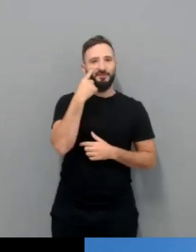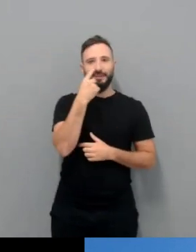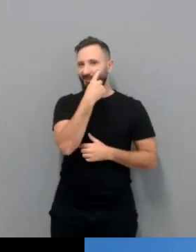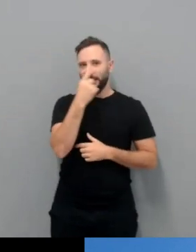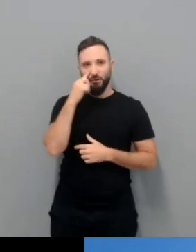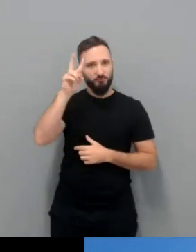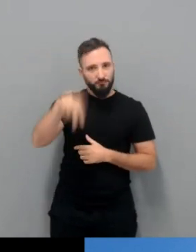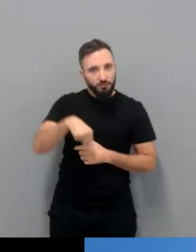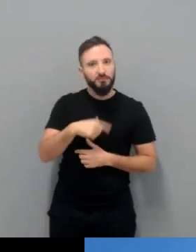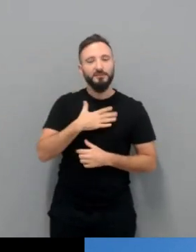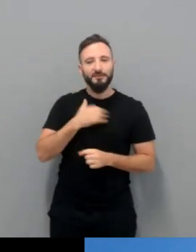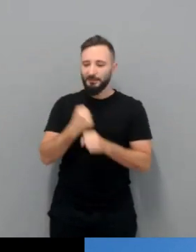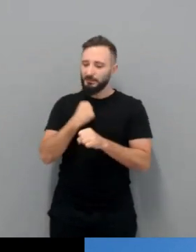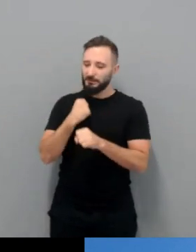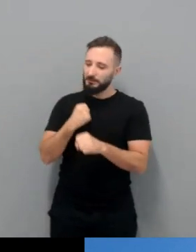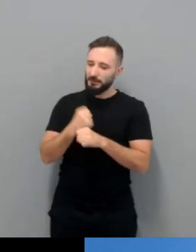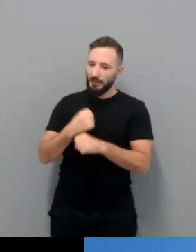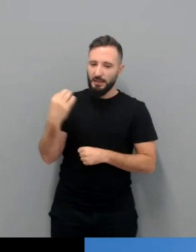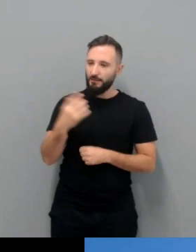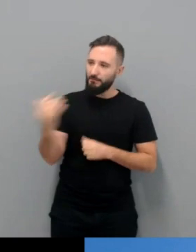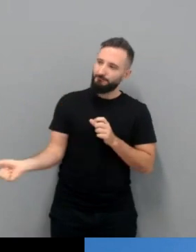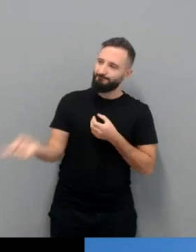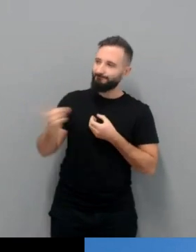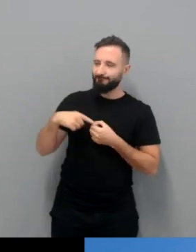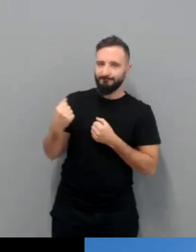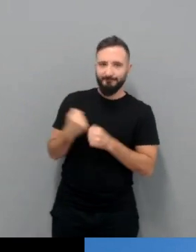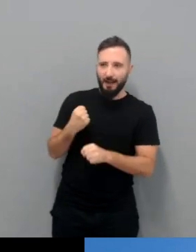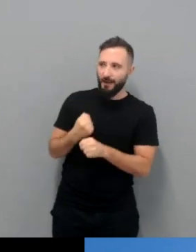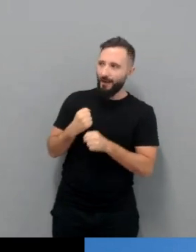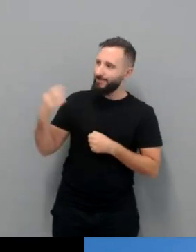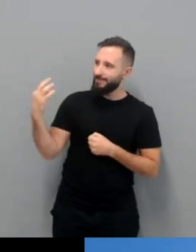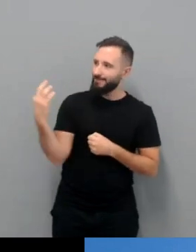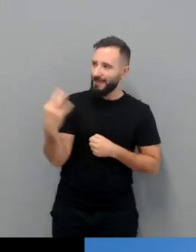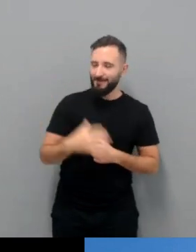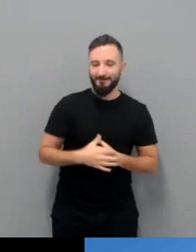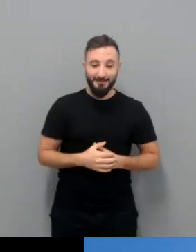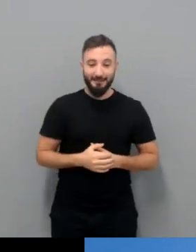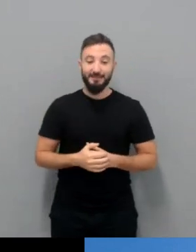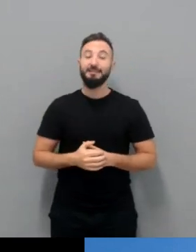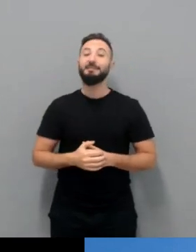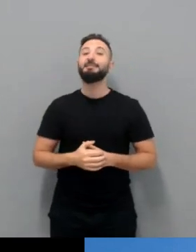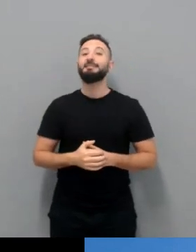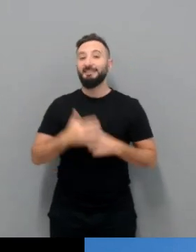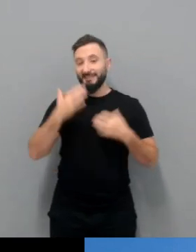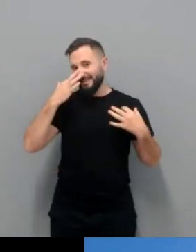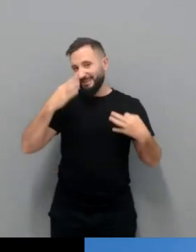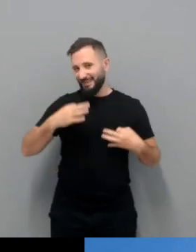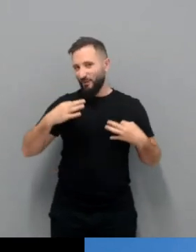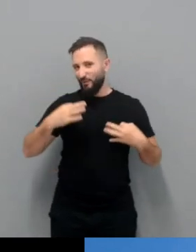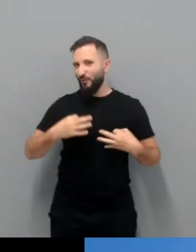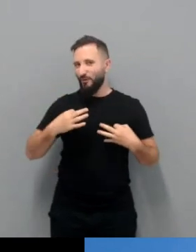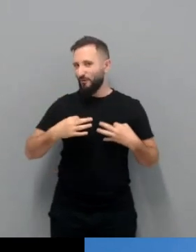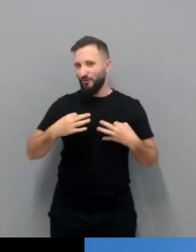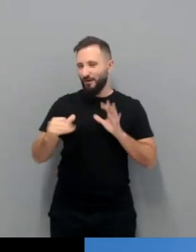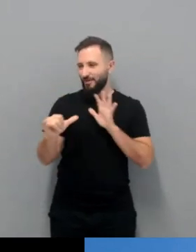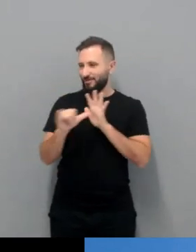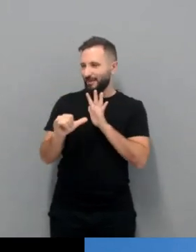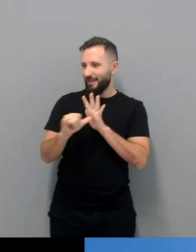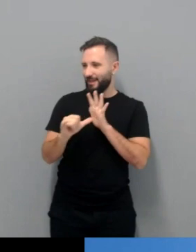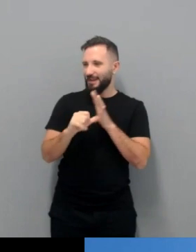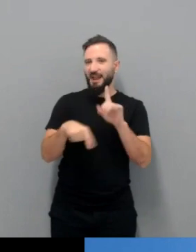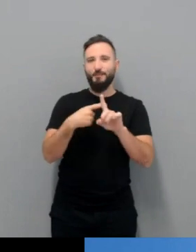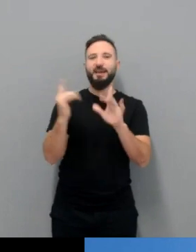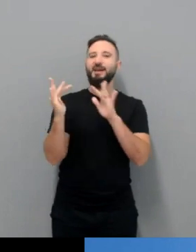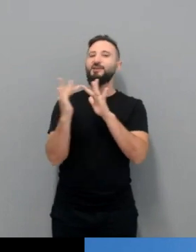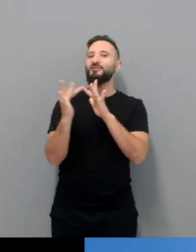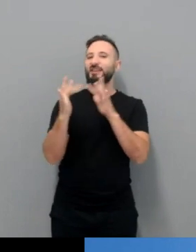hora de currar, así que no te librarás. Así que nada, seguro que te tenemos muy muy cerca y estamos en